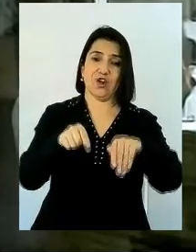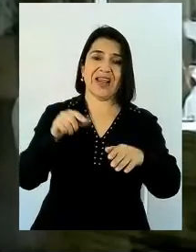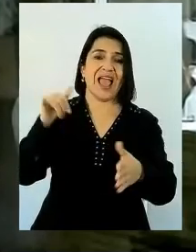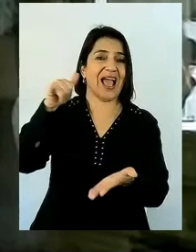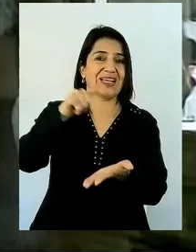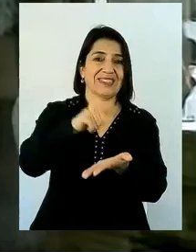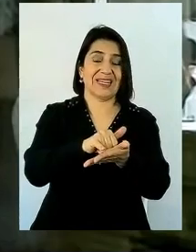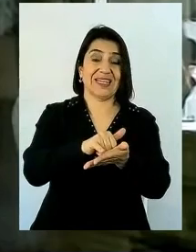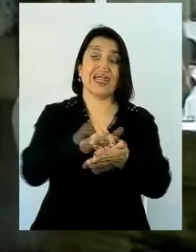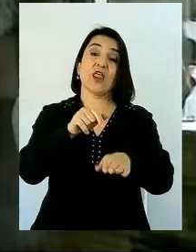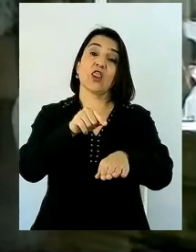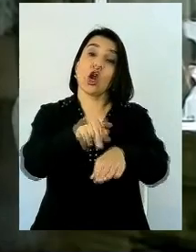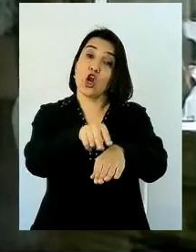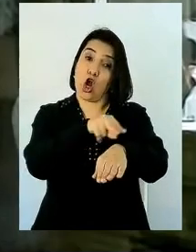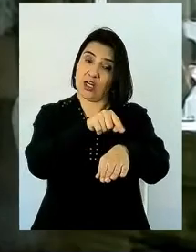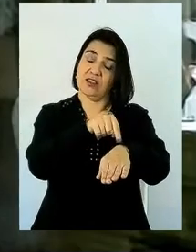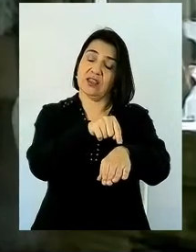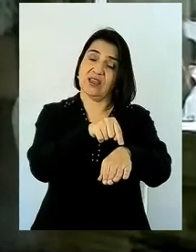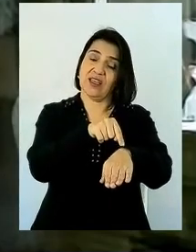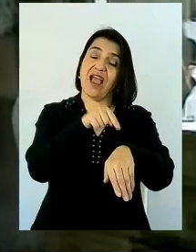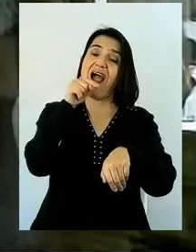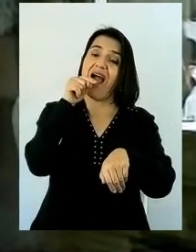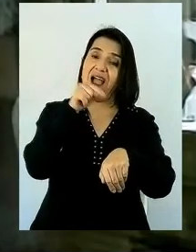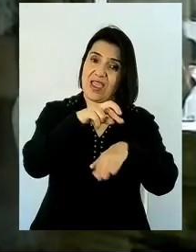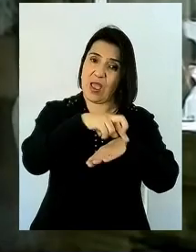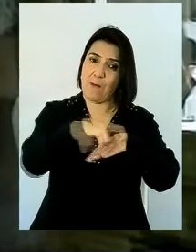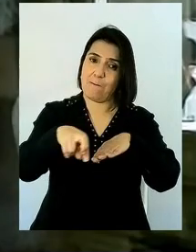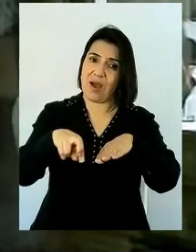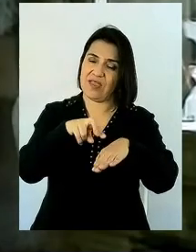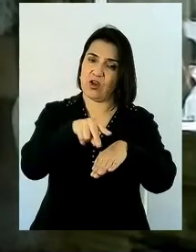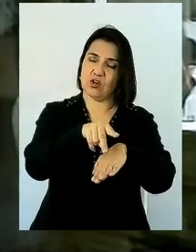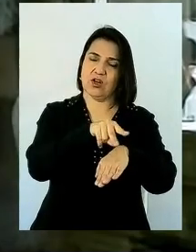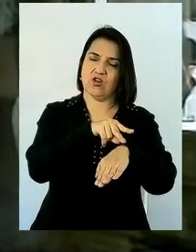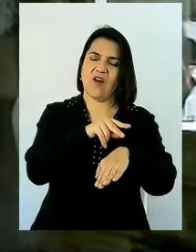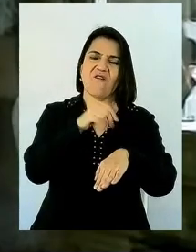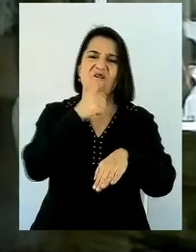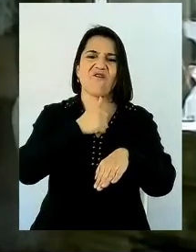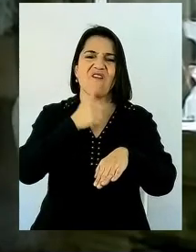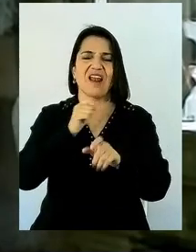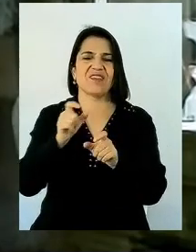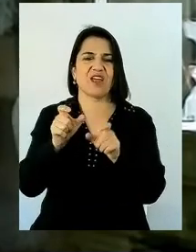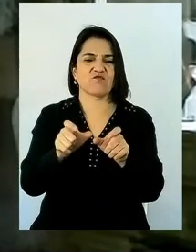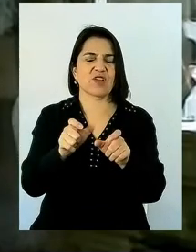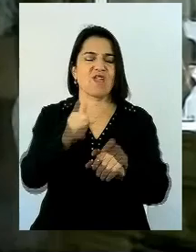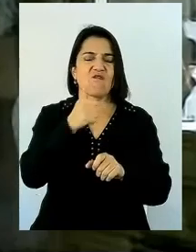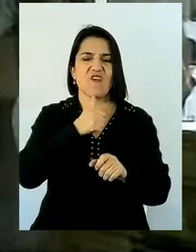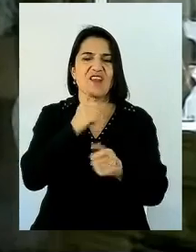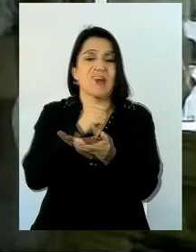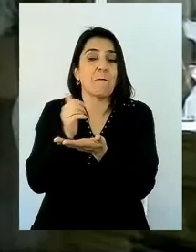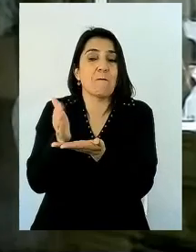donde una falta de regulación, una falta de planificación va